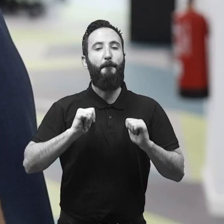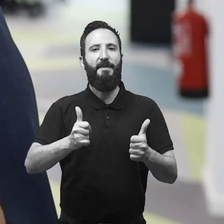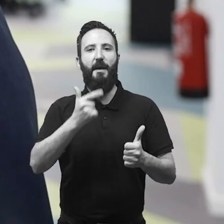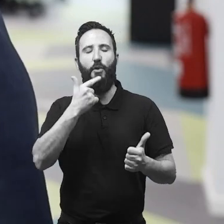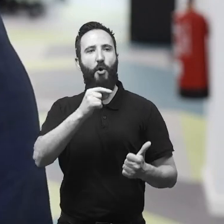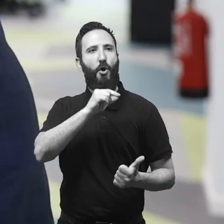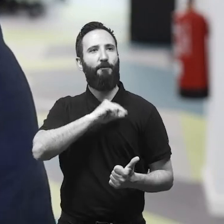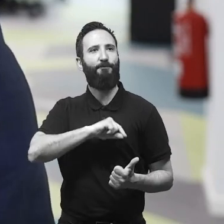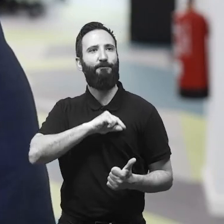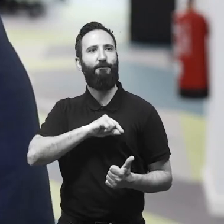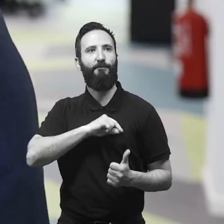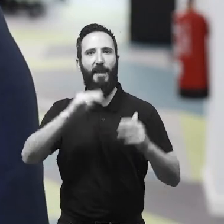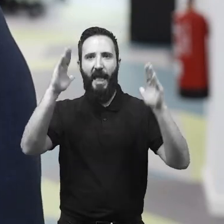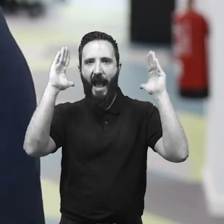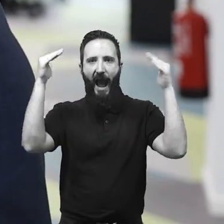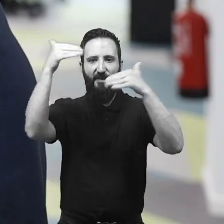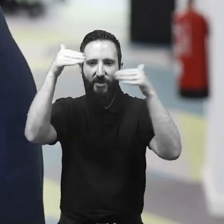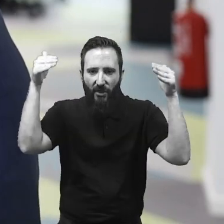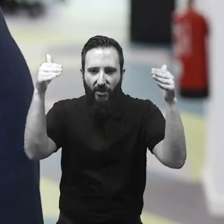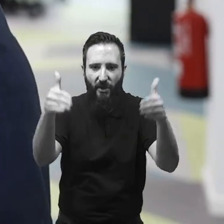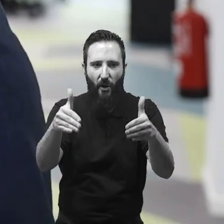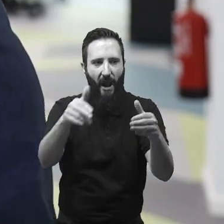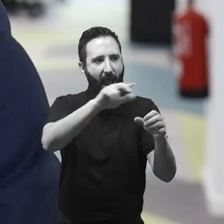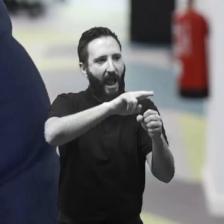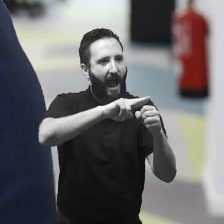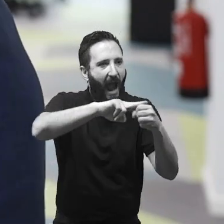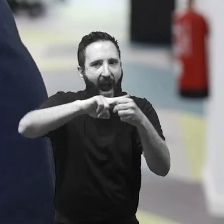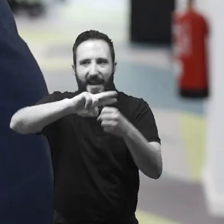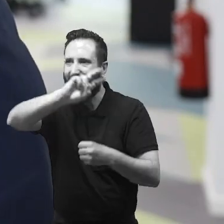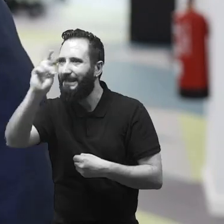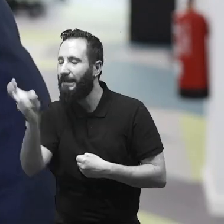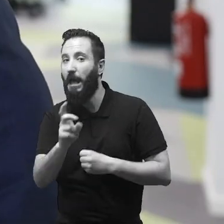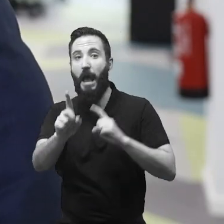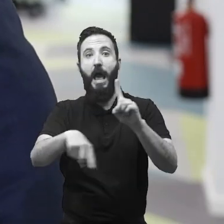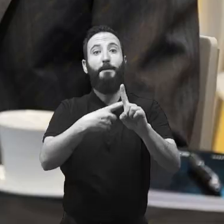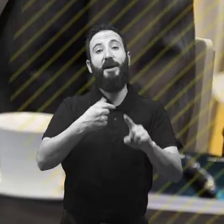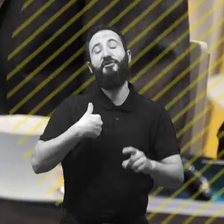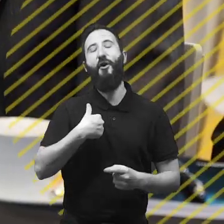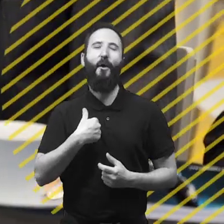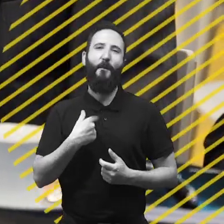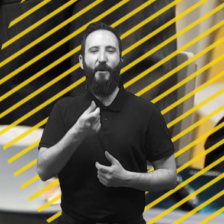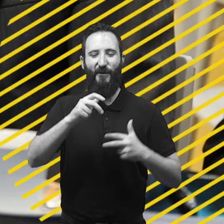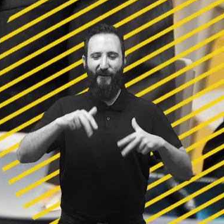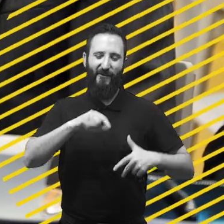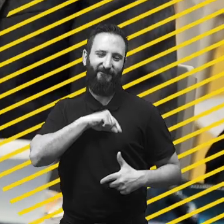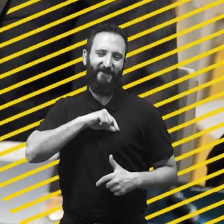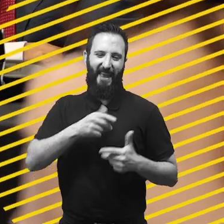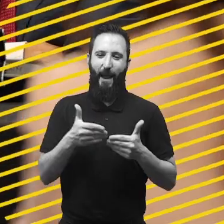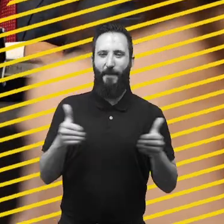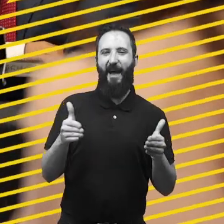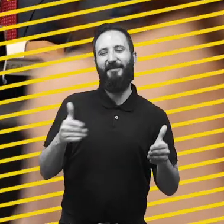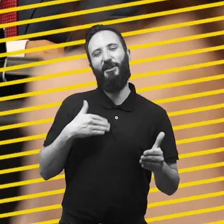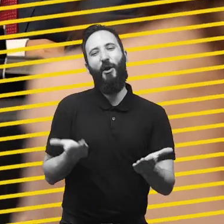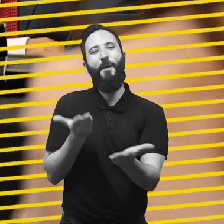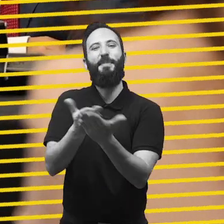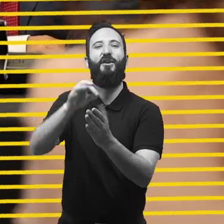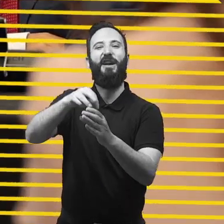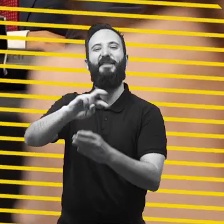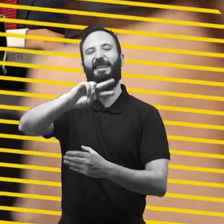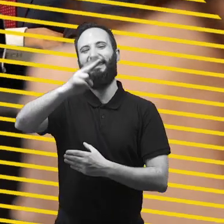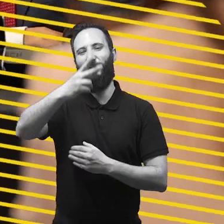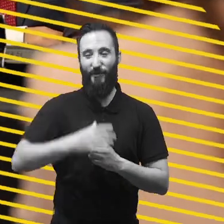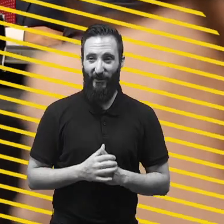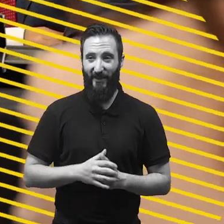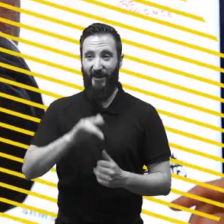más atención en otras áreas y, bueno, pues la verdad que es que hasta me he soltado y he pedido un segundo café. Formarse para el ámbito digital abre